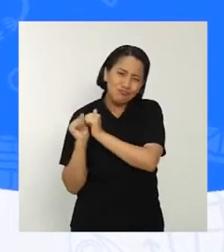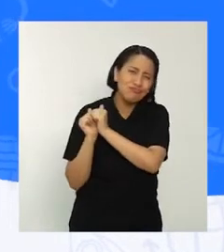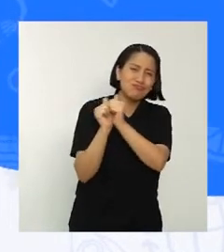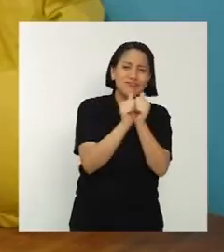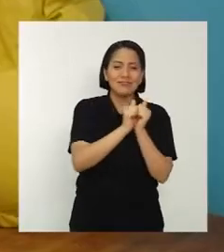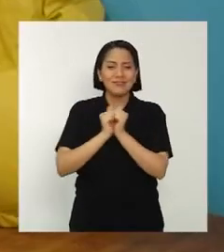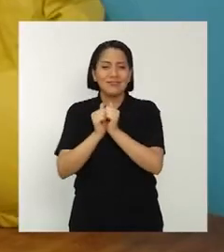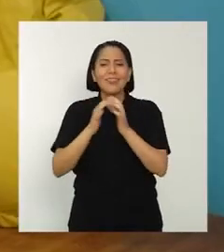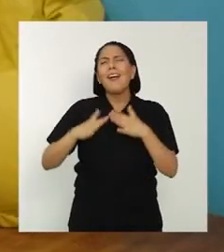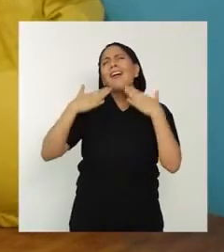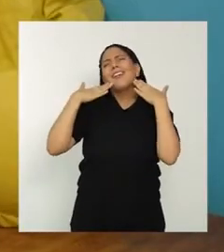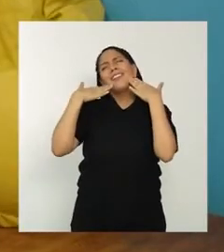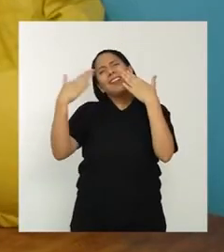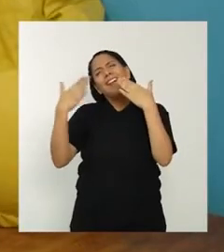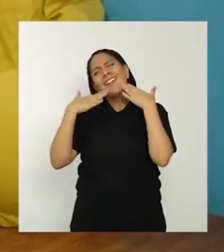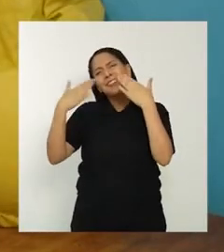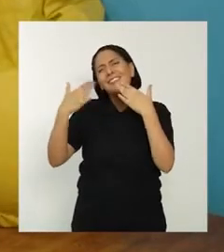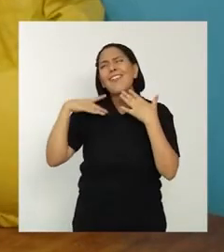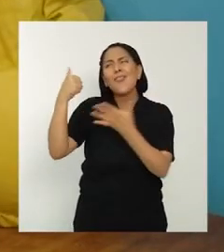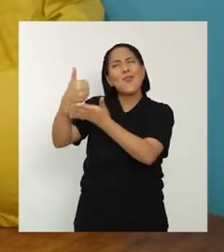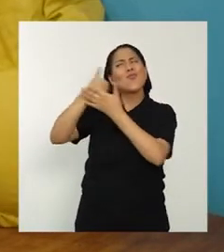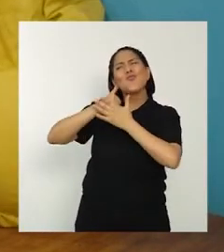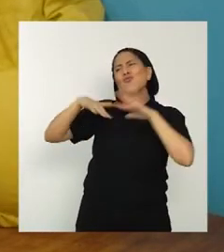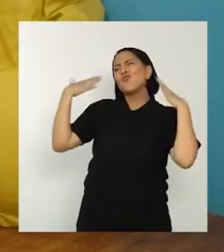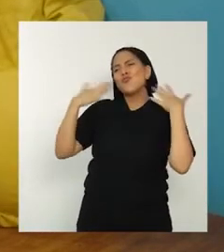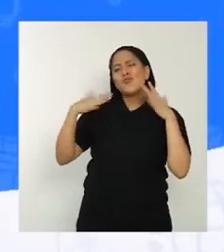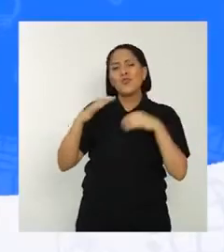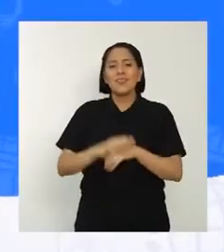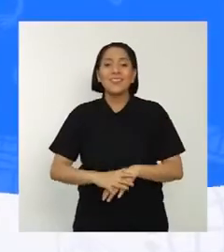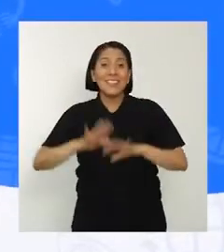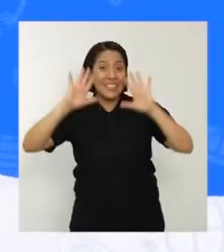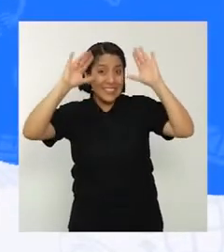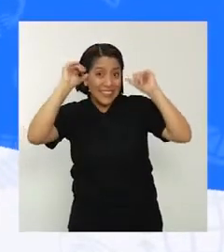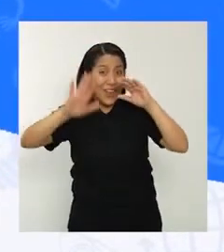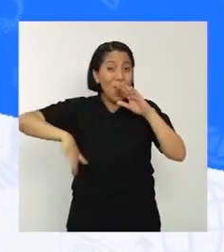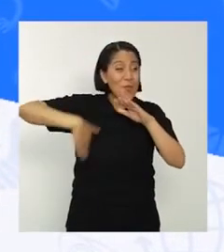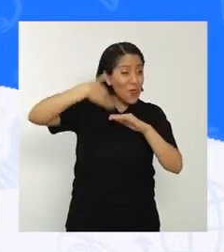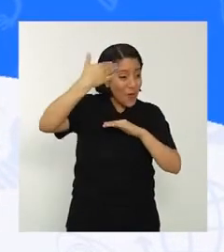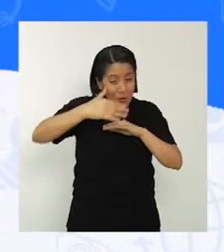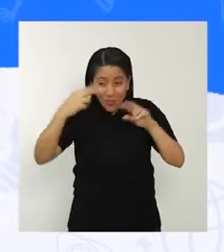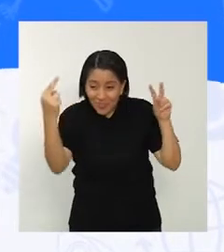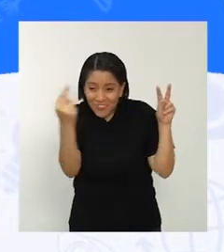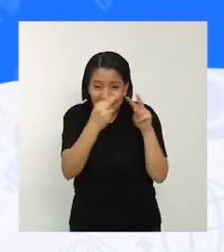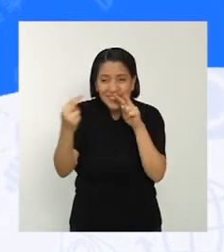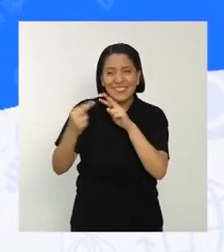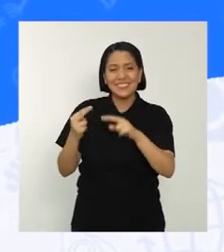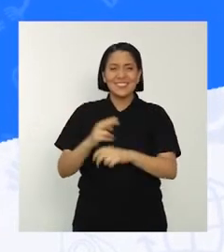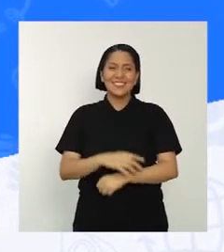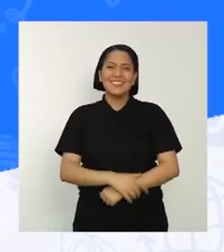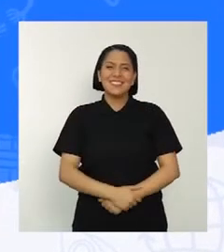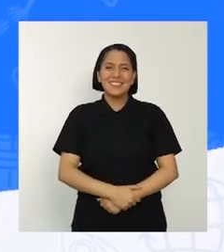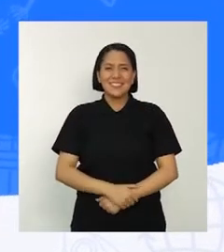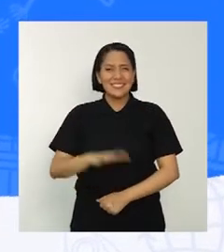pronto. Gracias, Diego. Ha sido de mucha ayuda. Hasta pronto, Fabiana. Hasta pronto, Ray.